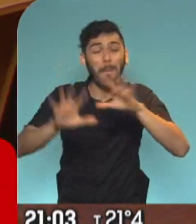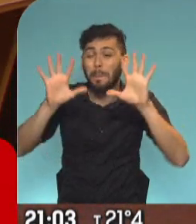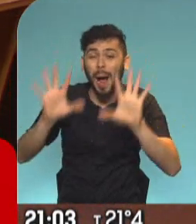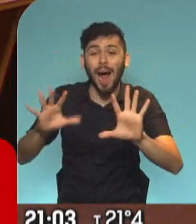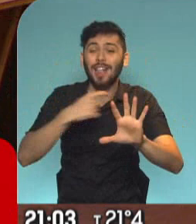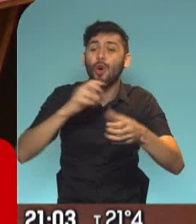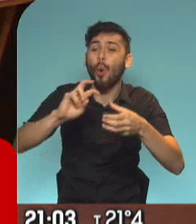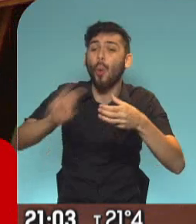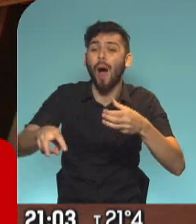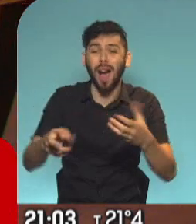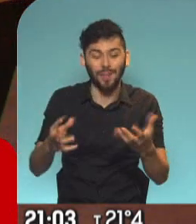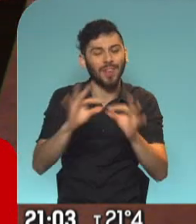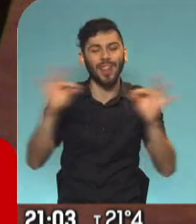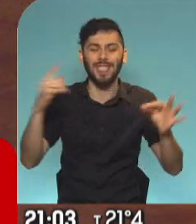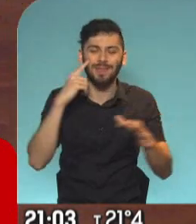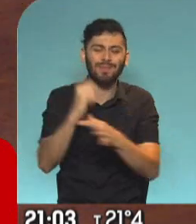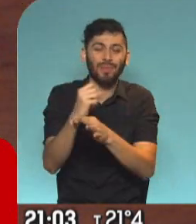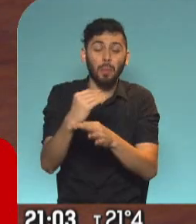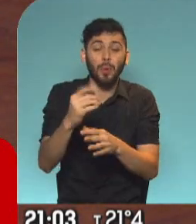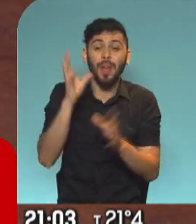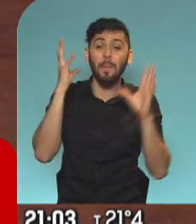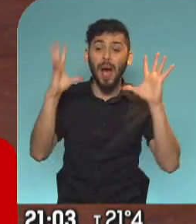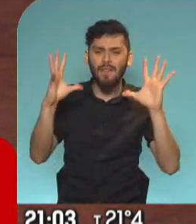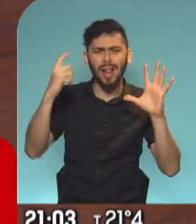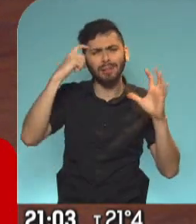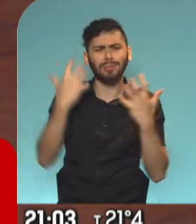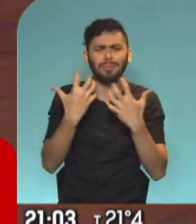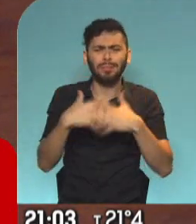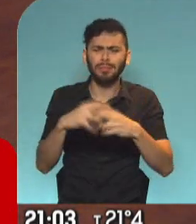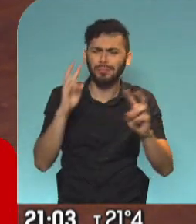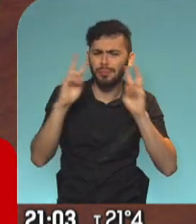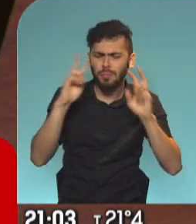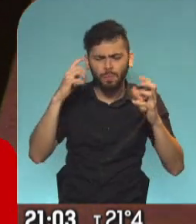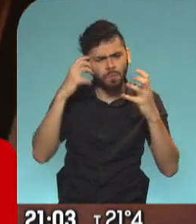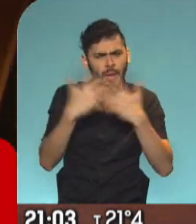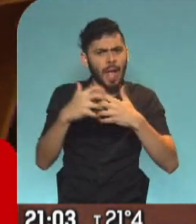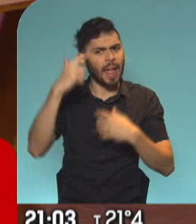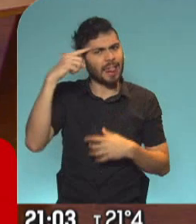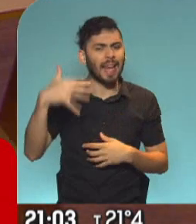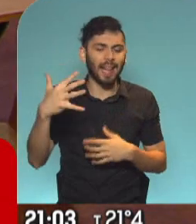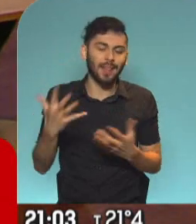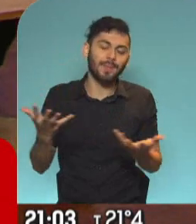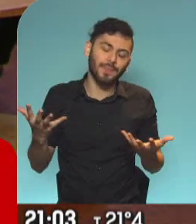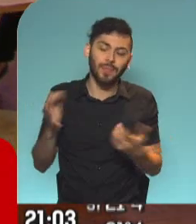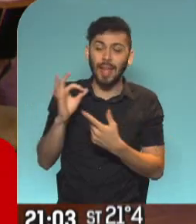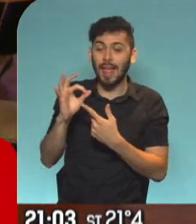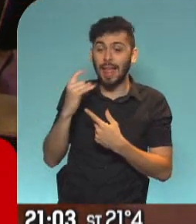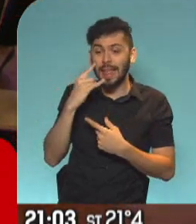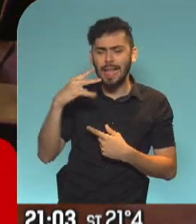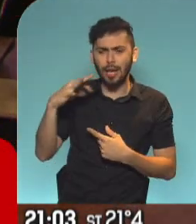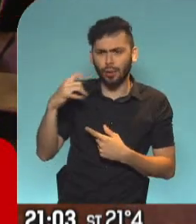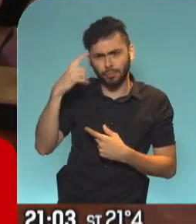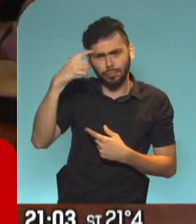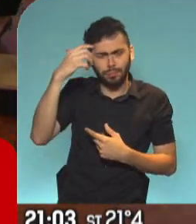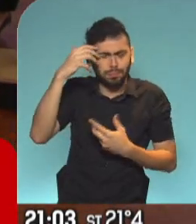conocidas porque justamente Mafalda reflexionaba, observaba una niña inteligente, claramente la obra de Quino, una mente